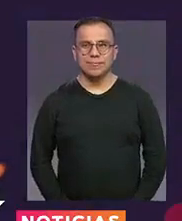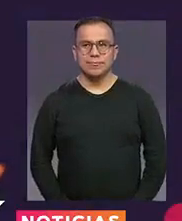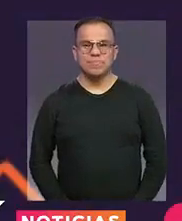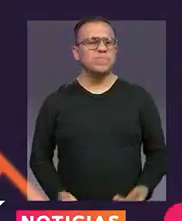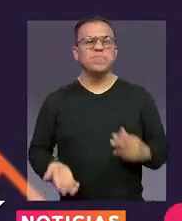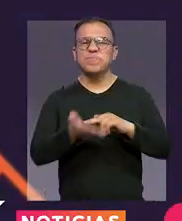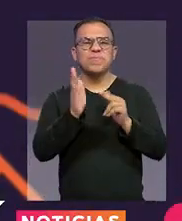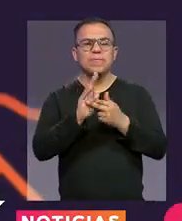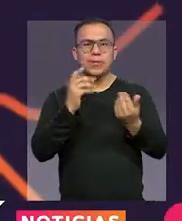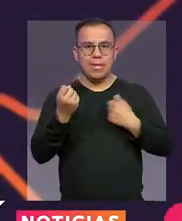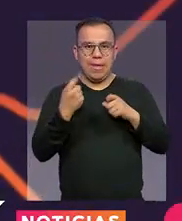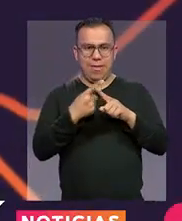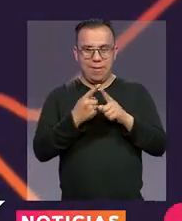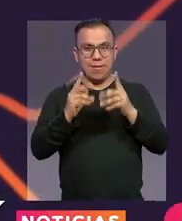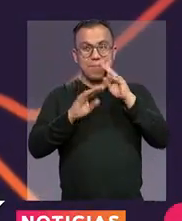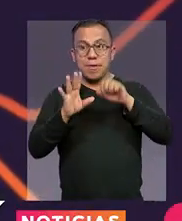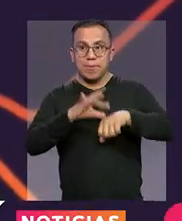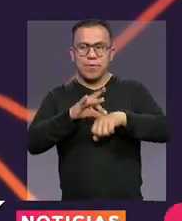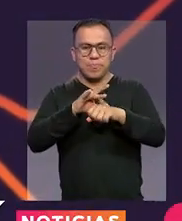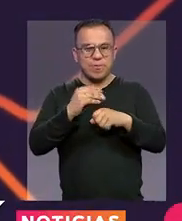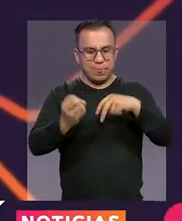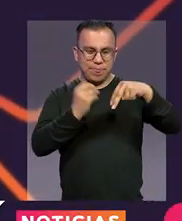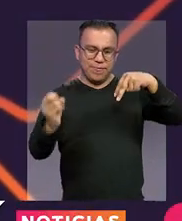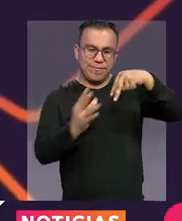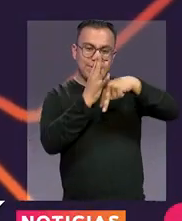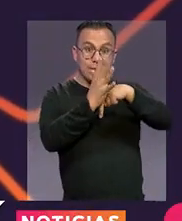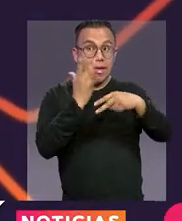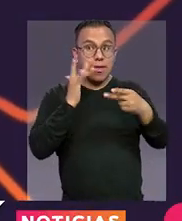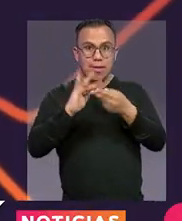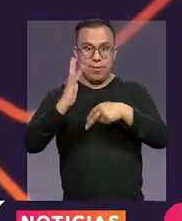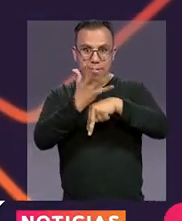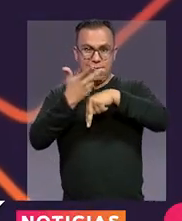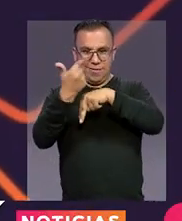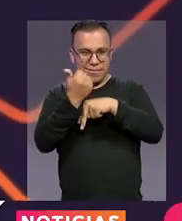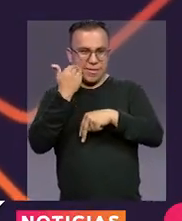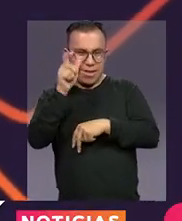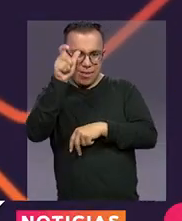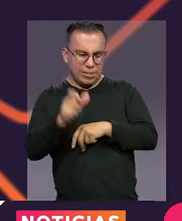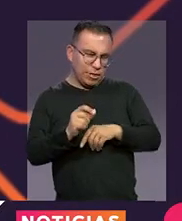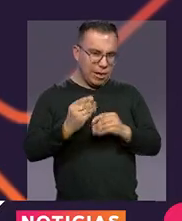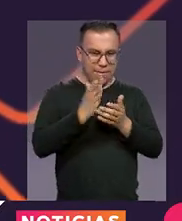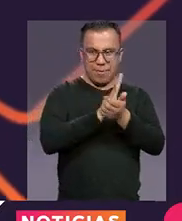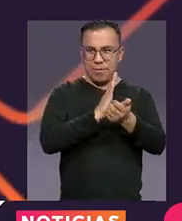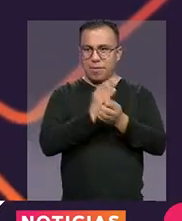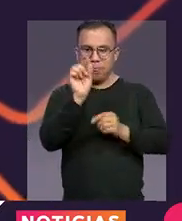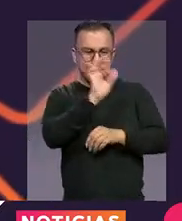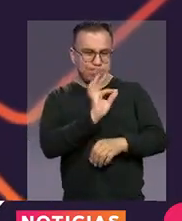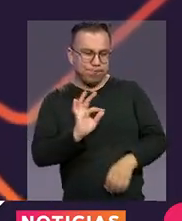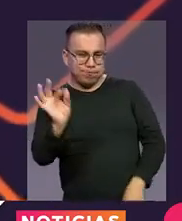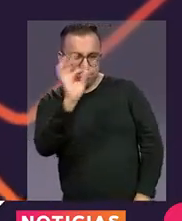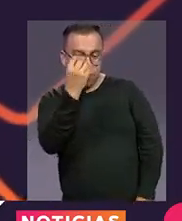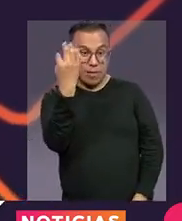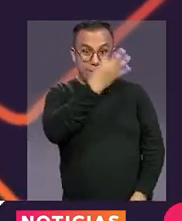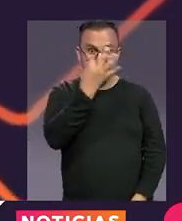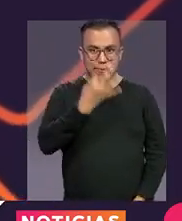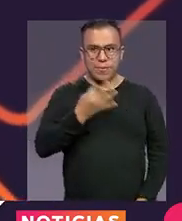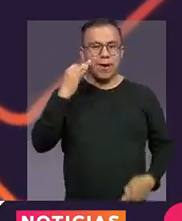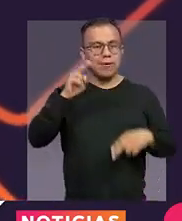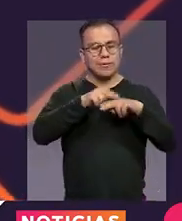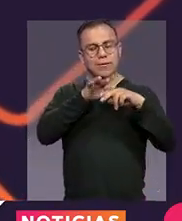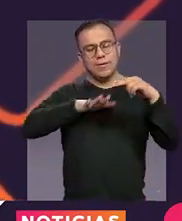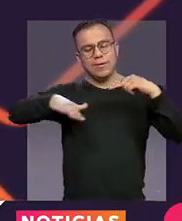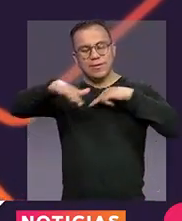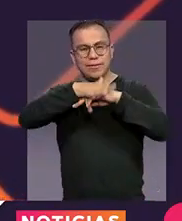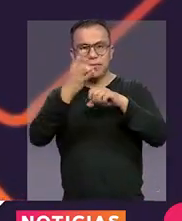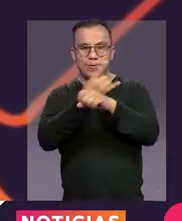Se trata de Expo Mujer Medicina, un performance galería en el que la artista Xiomara Xala, quien basa su trabajo artístico de influencia impresionista en la naturaleza